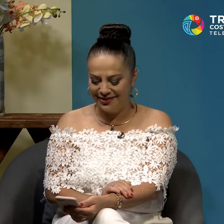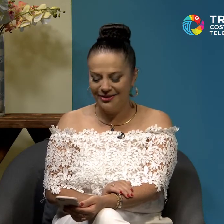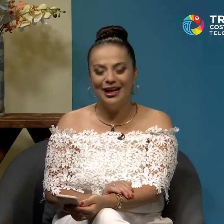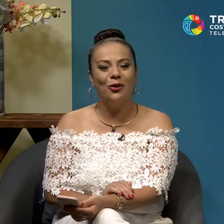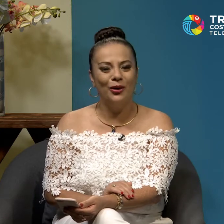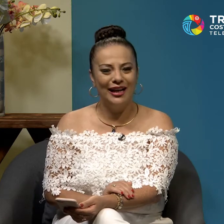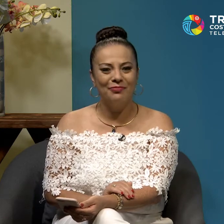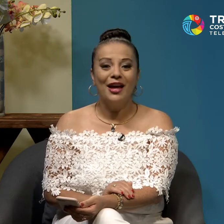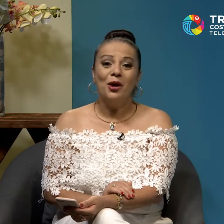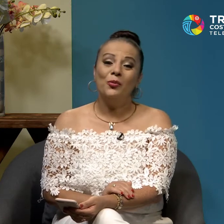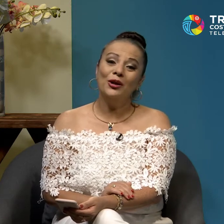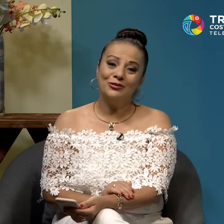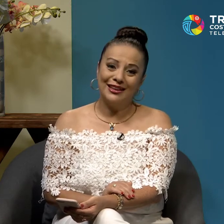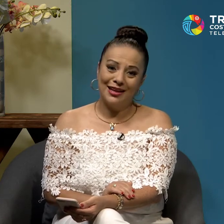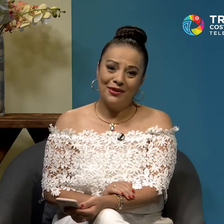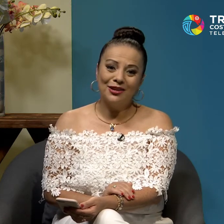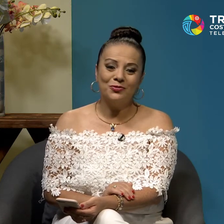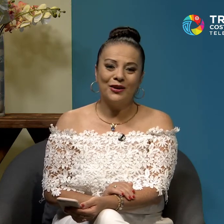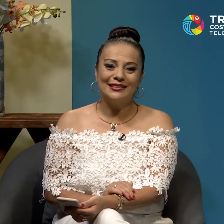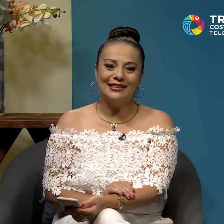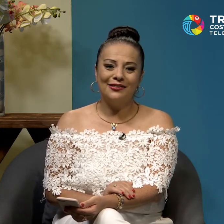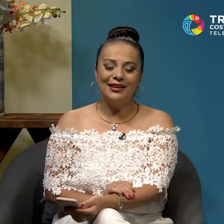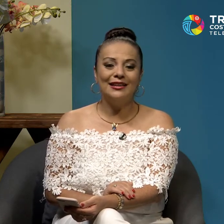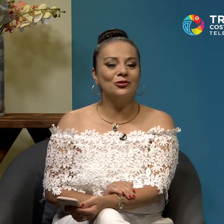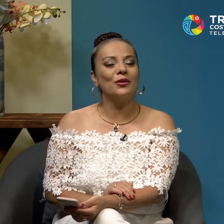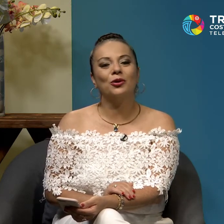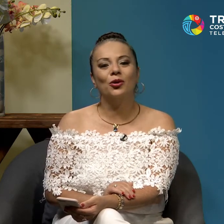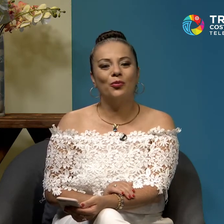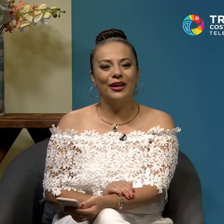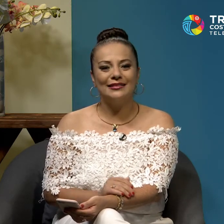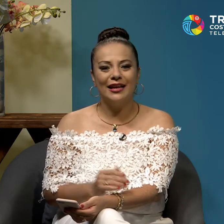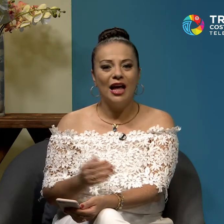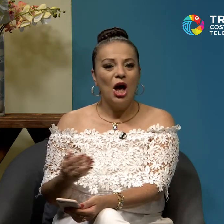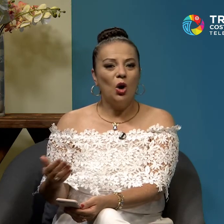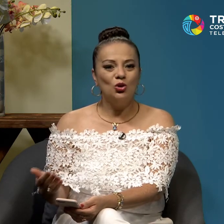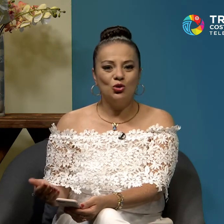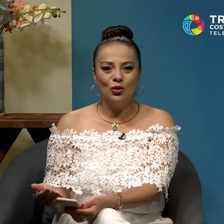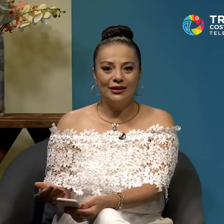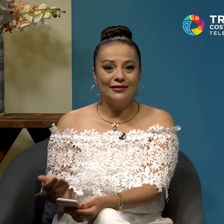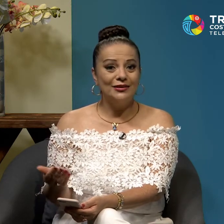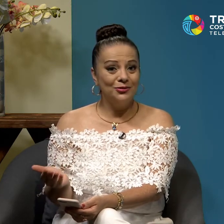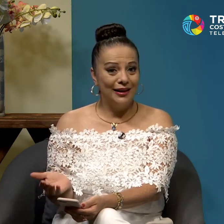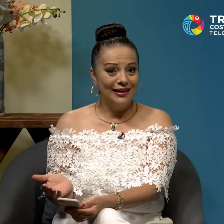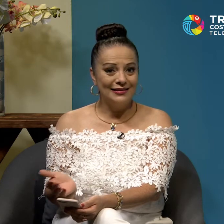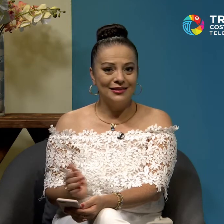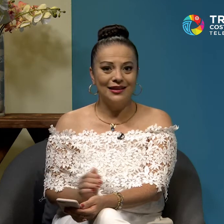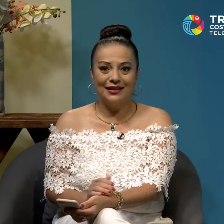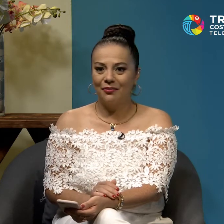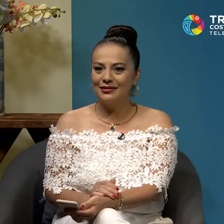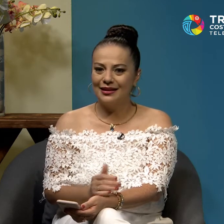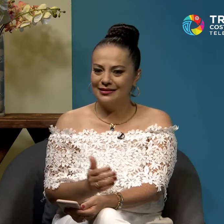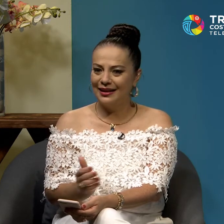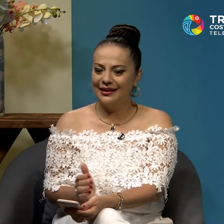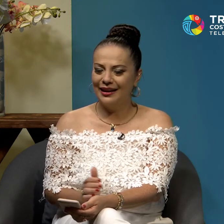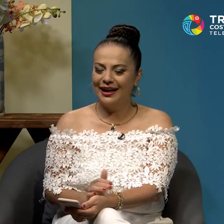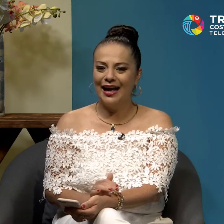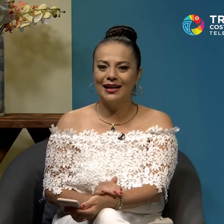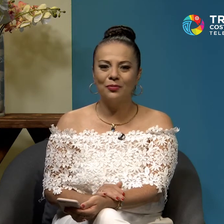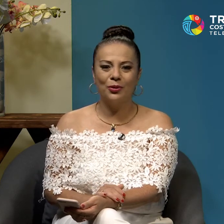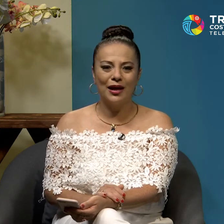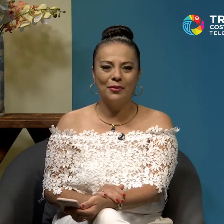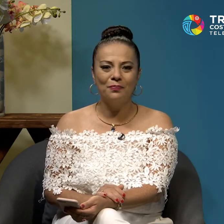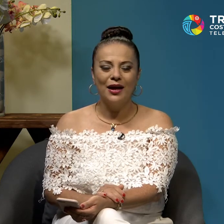gracias, doña Olga. Bueno, usted también nos puede escribir y sobre todo puede hacer consultas y sugerencias de temas que desea tener